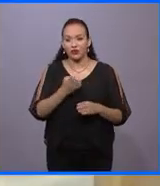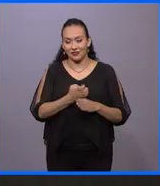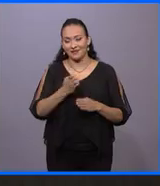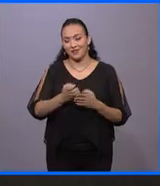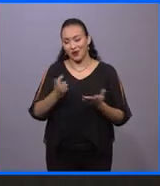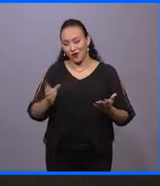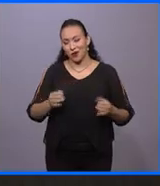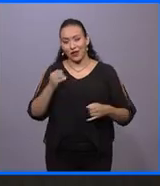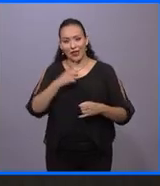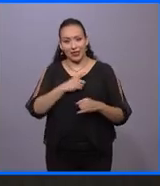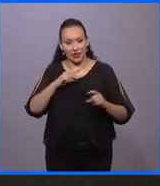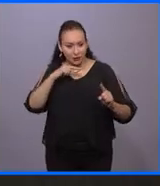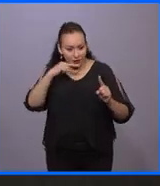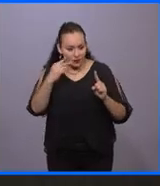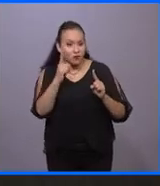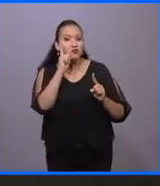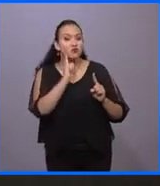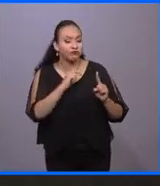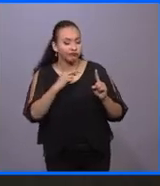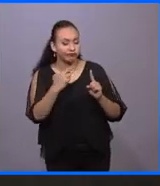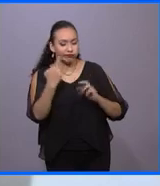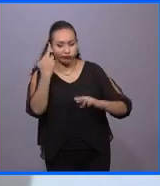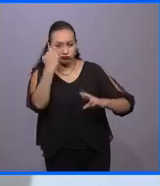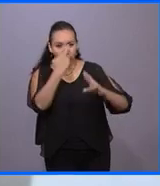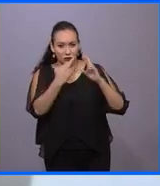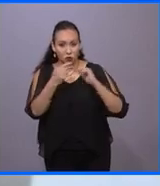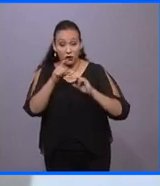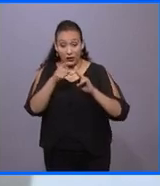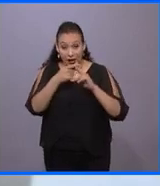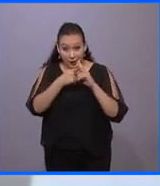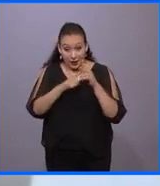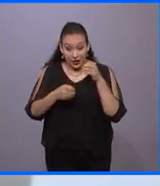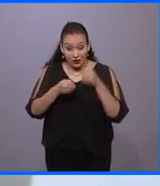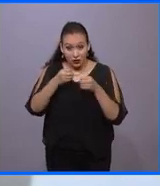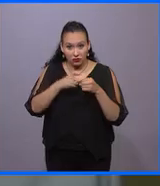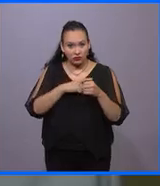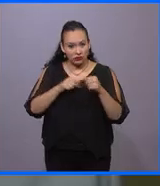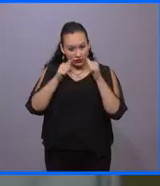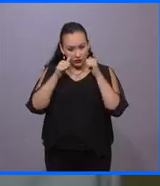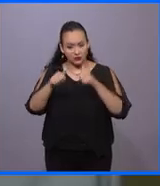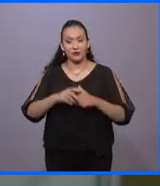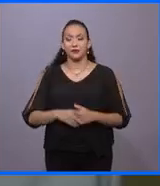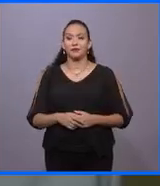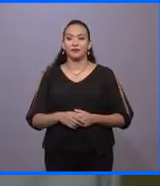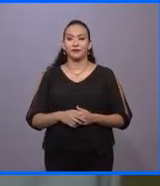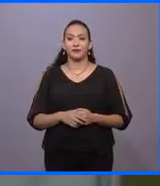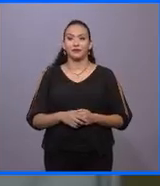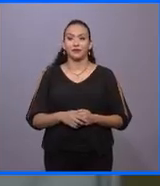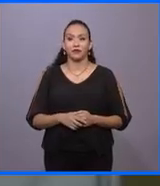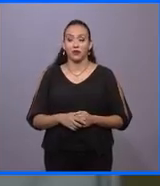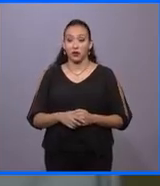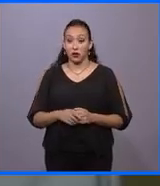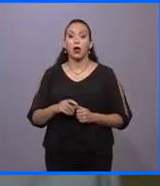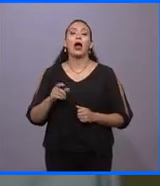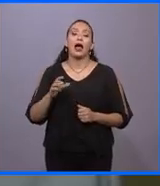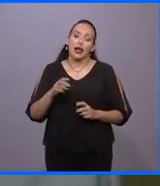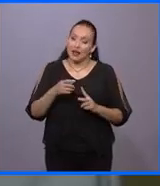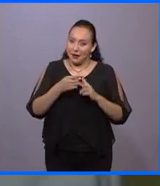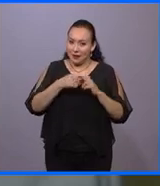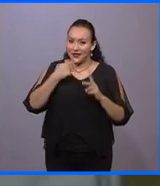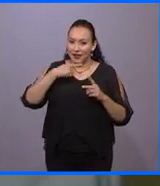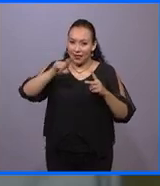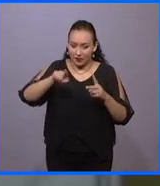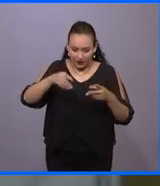deben atender ese contexto desde el momento en que inicia un juicio. Y desde el momento que recibimos la demanda